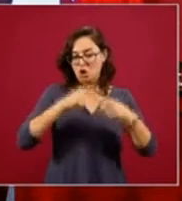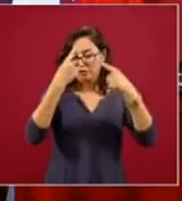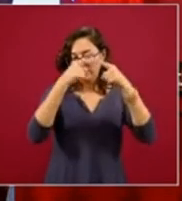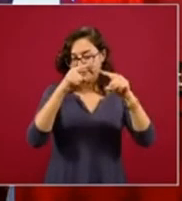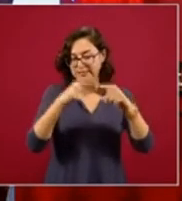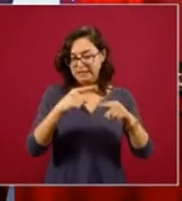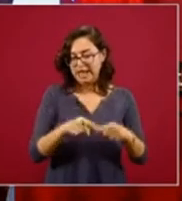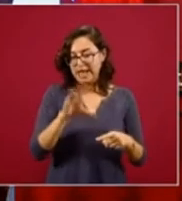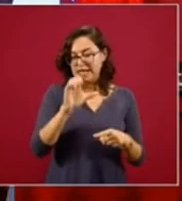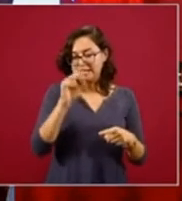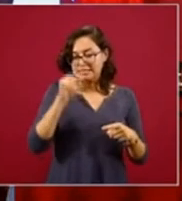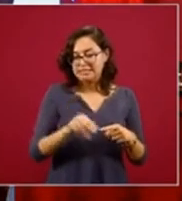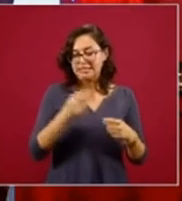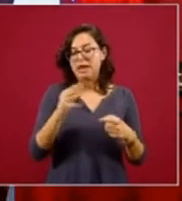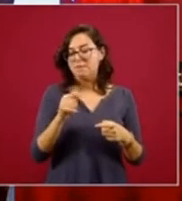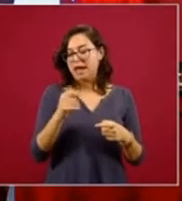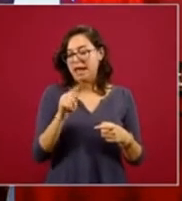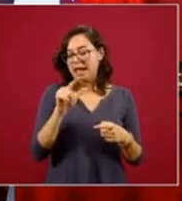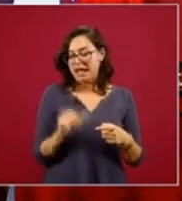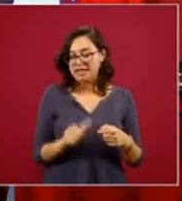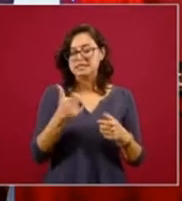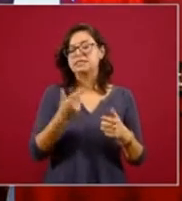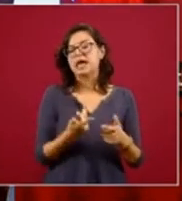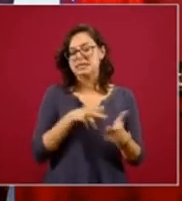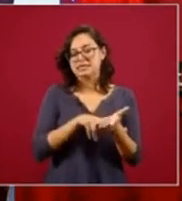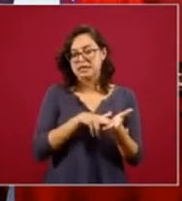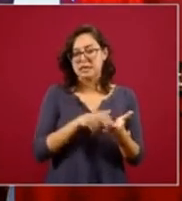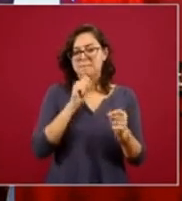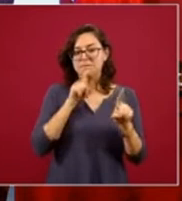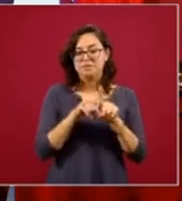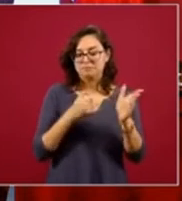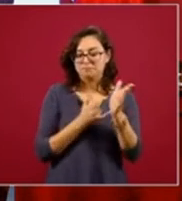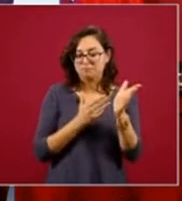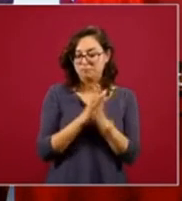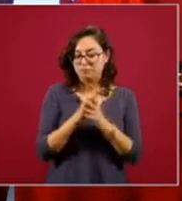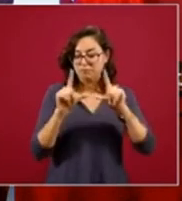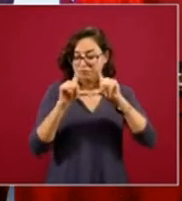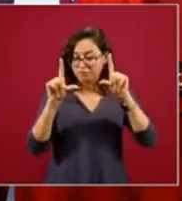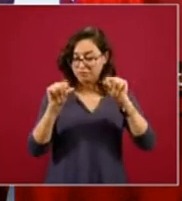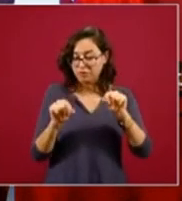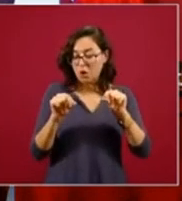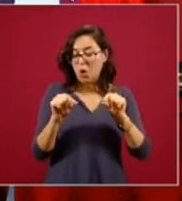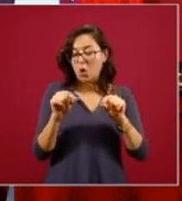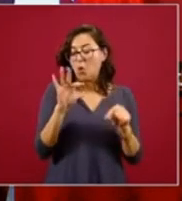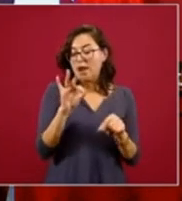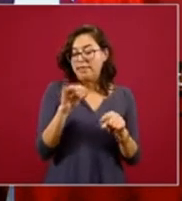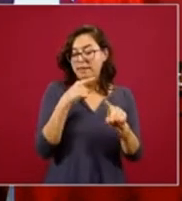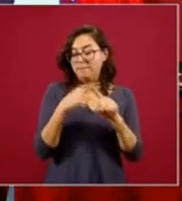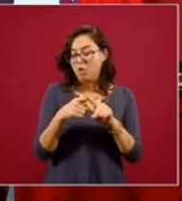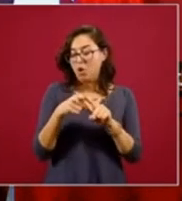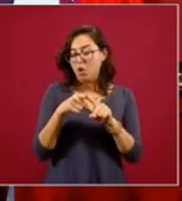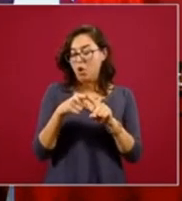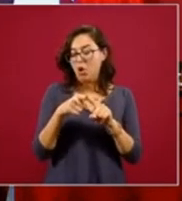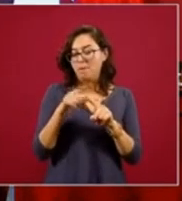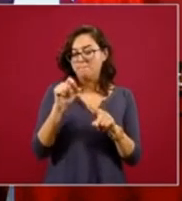magenta, amarillo, negro y tinta de seguridad. Tipo de impresión: offset. Tamaño: 40 por 24 milímetros.